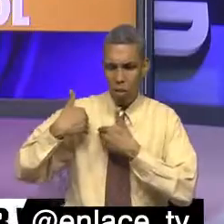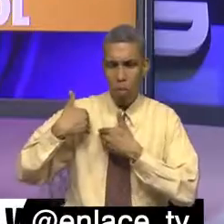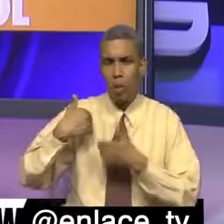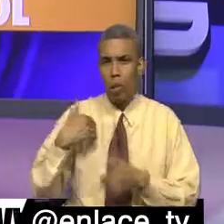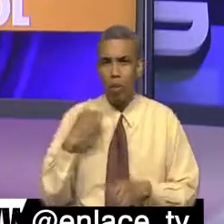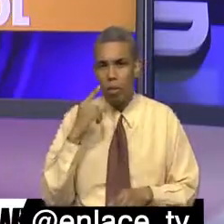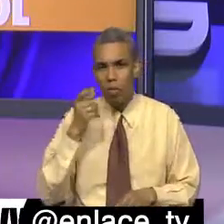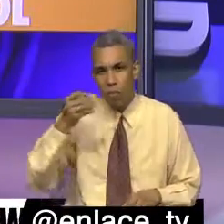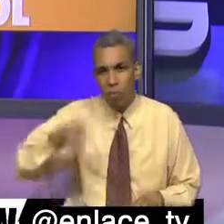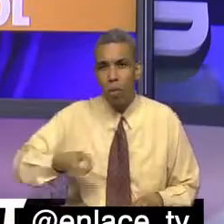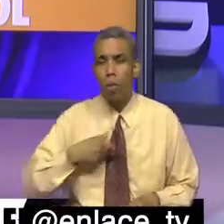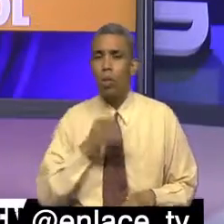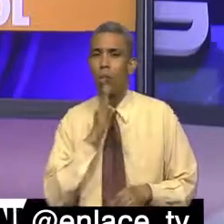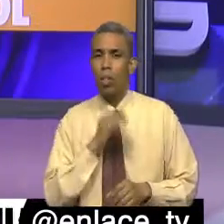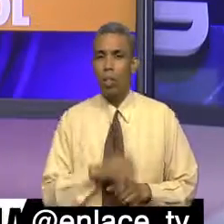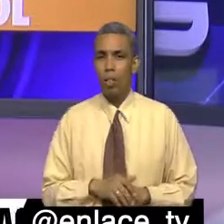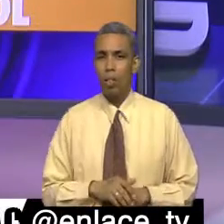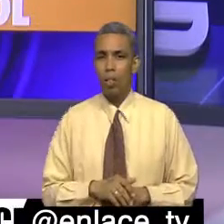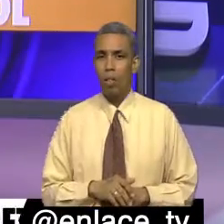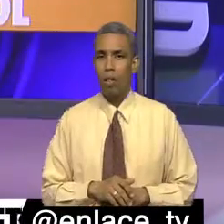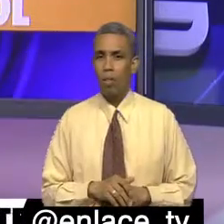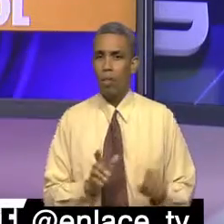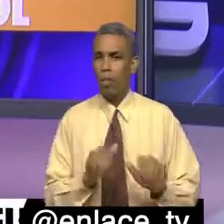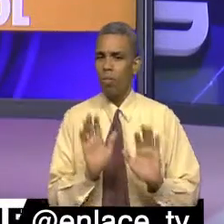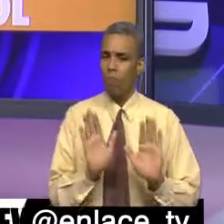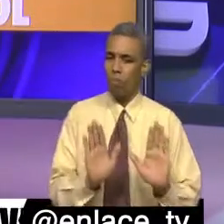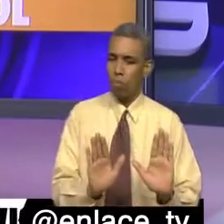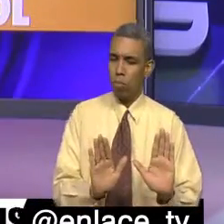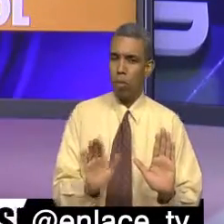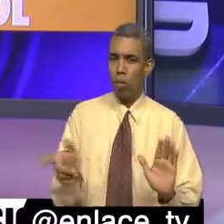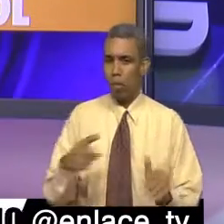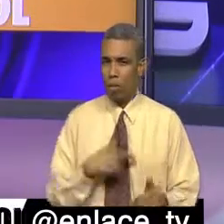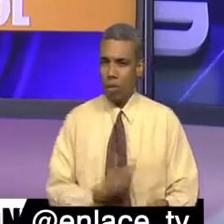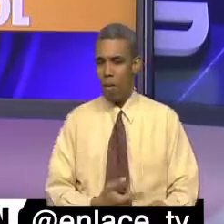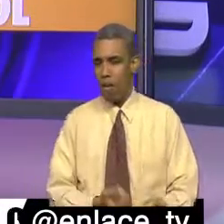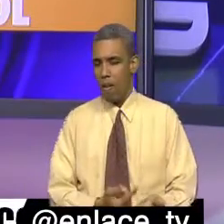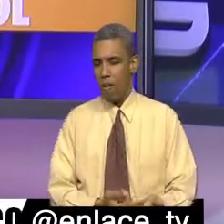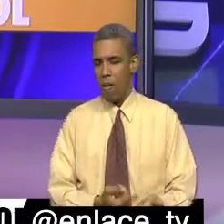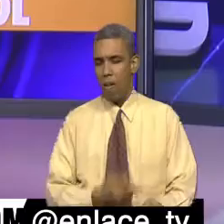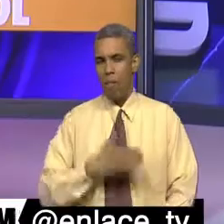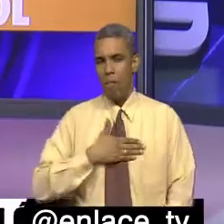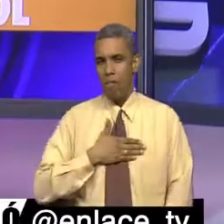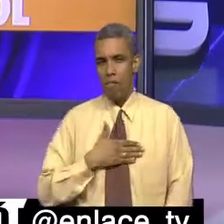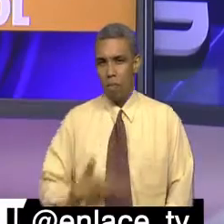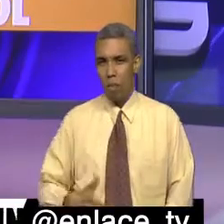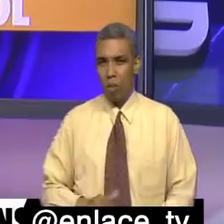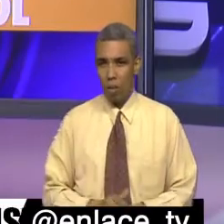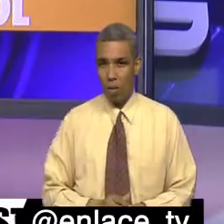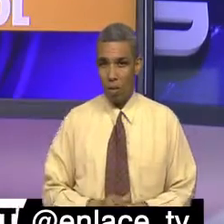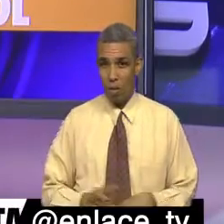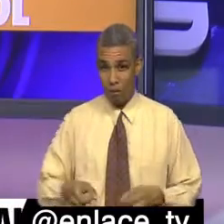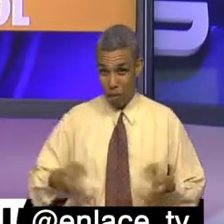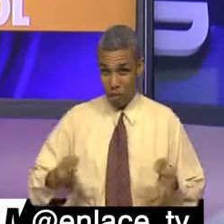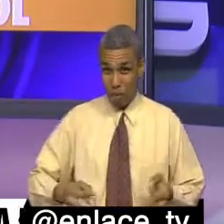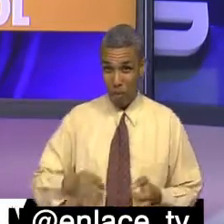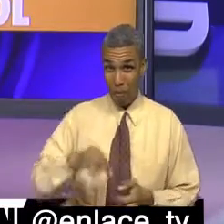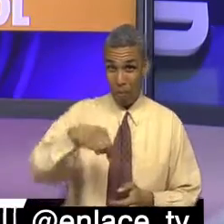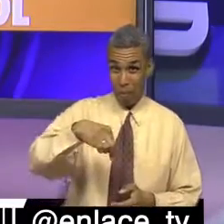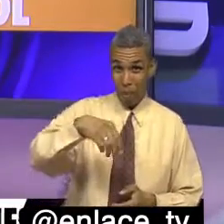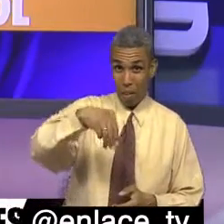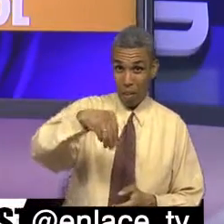donde asegura que atenderá cada una de las inquietudes que allí se generen, aunque no da esperanza sobre el plan de